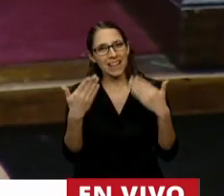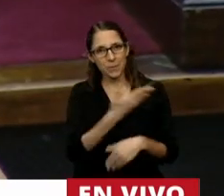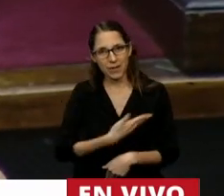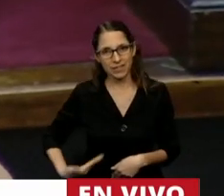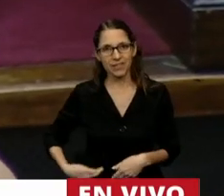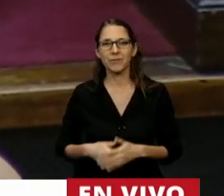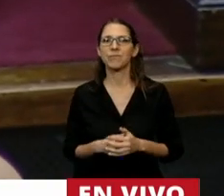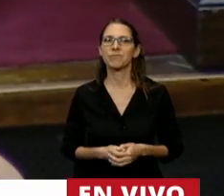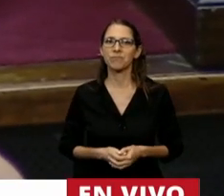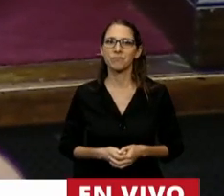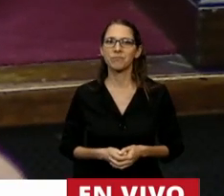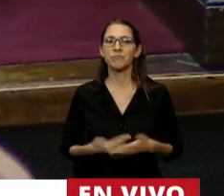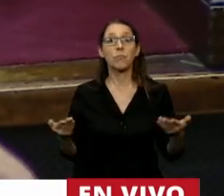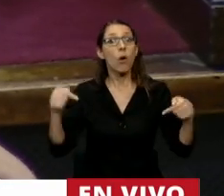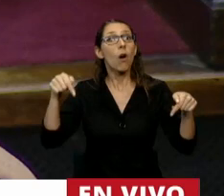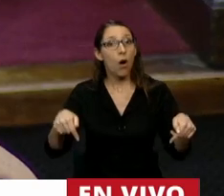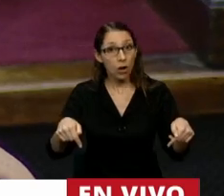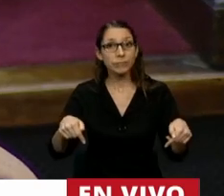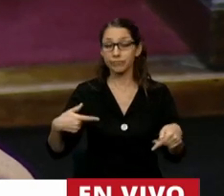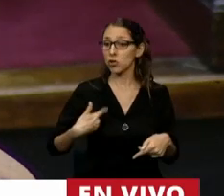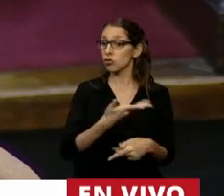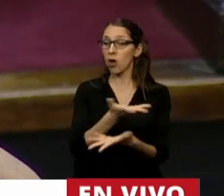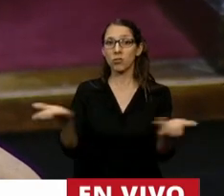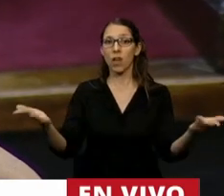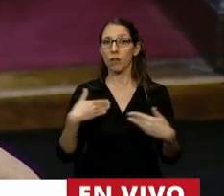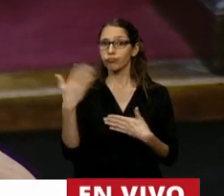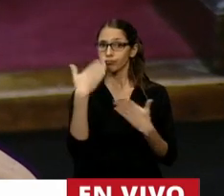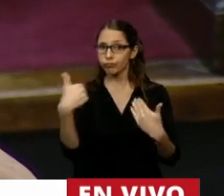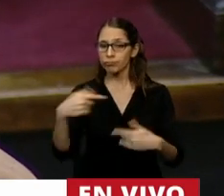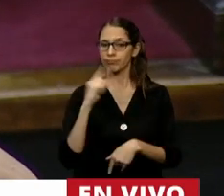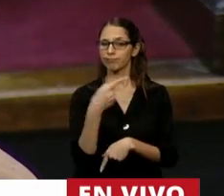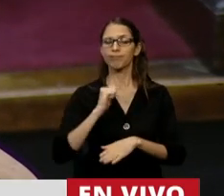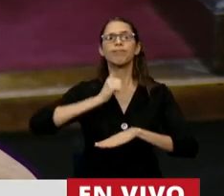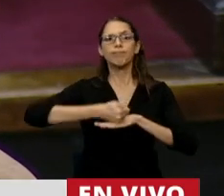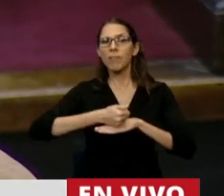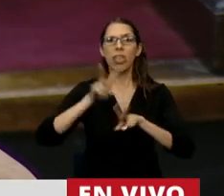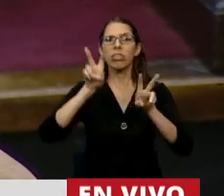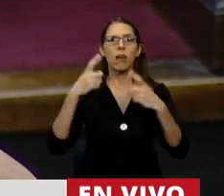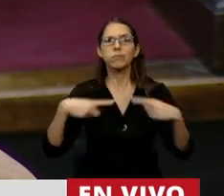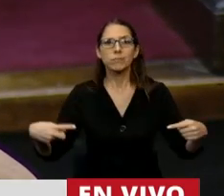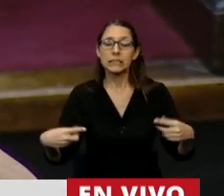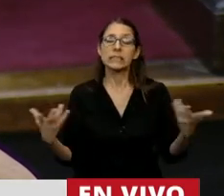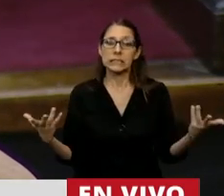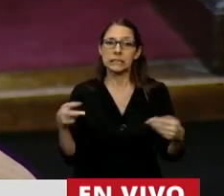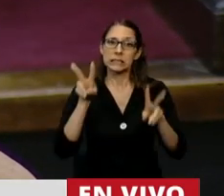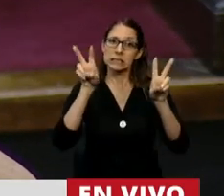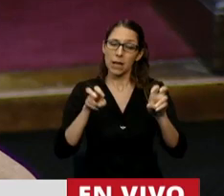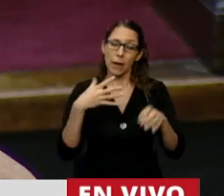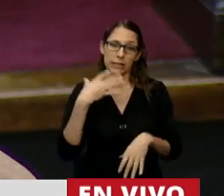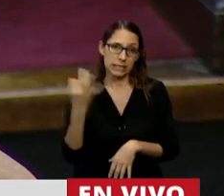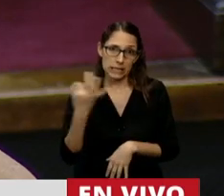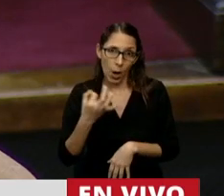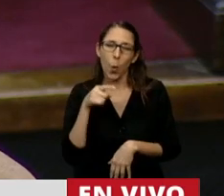presidente. Hoy la sociedad nos convoca a tratar un tema que seguramente es de aquellos temas